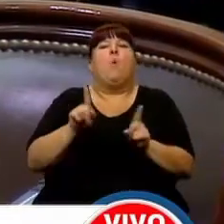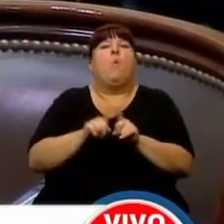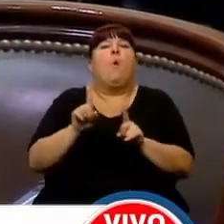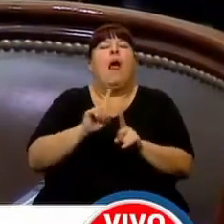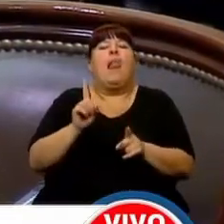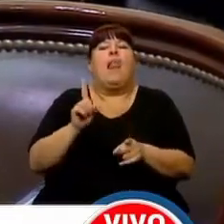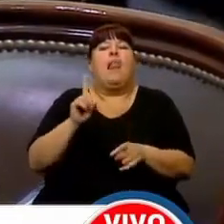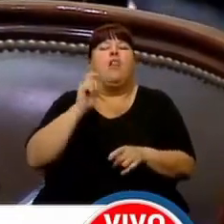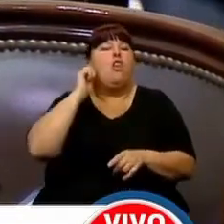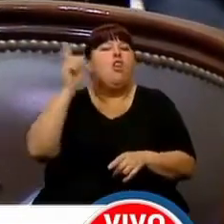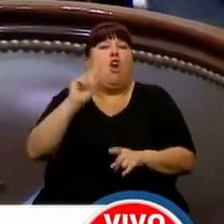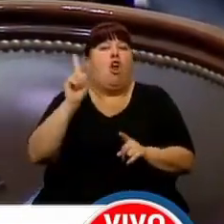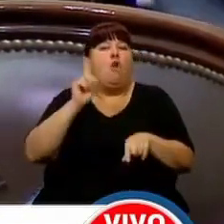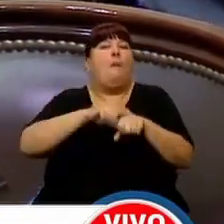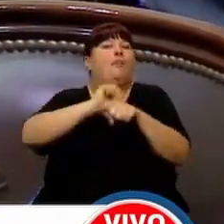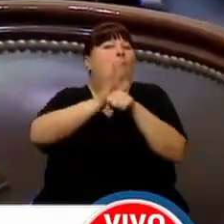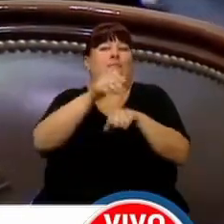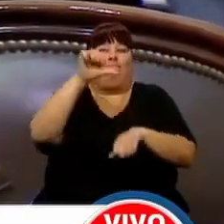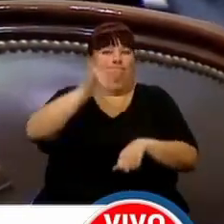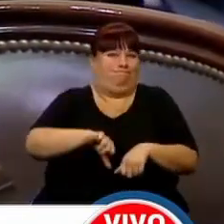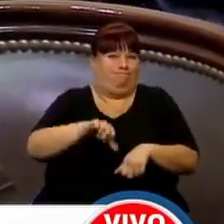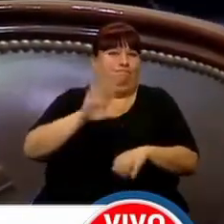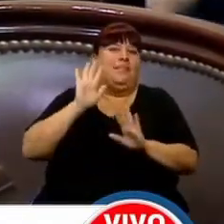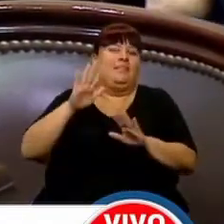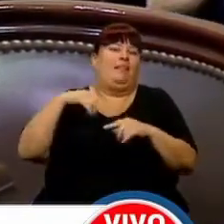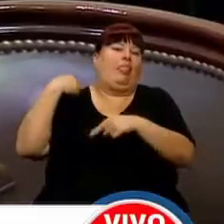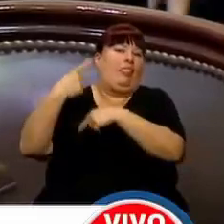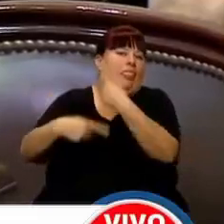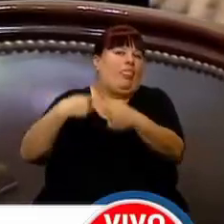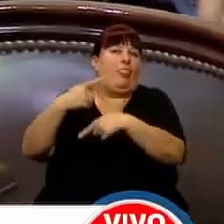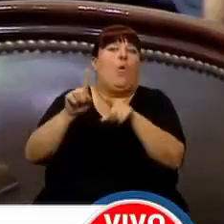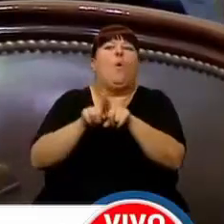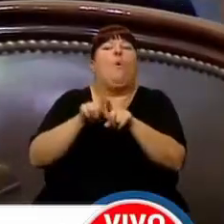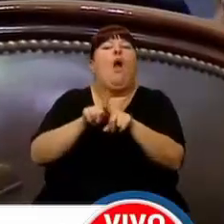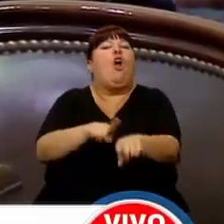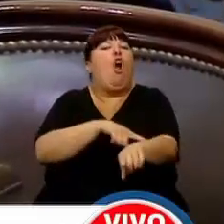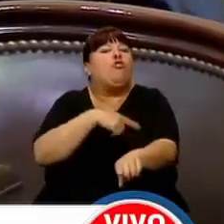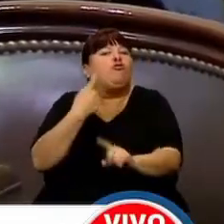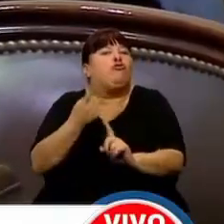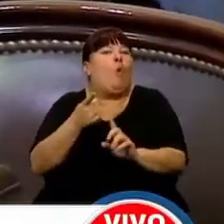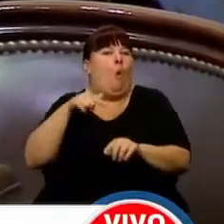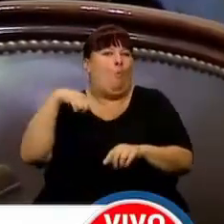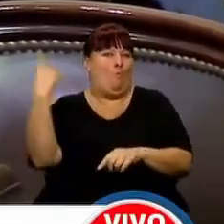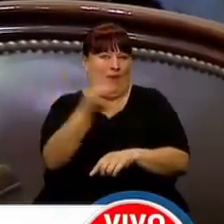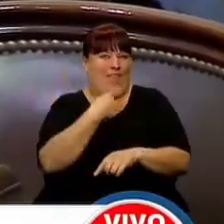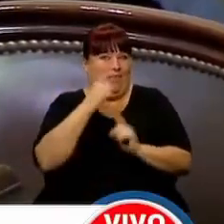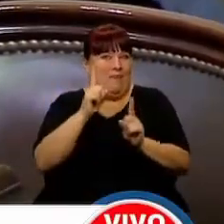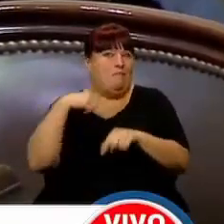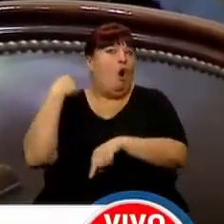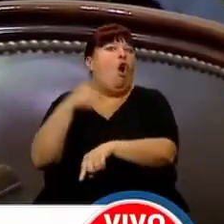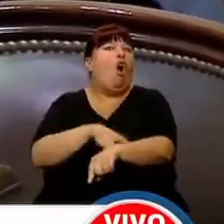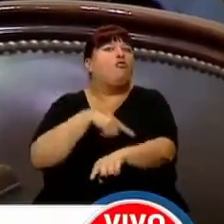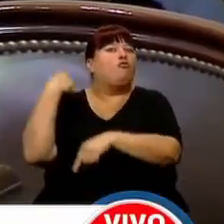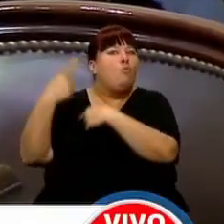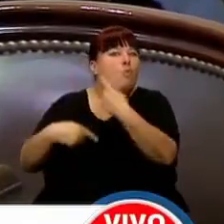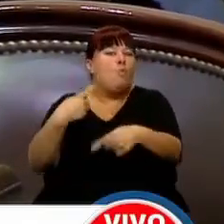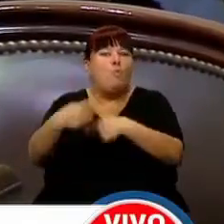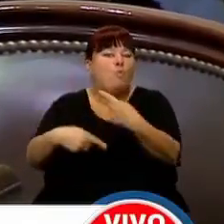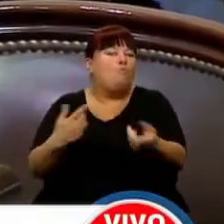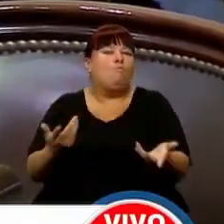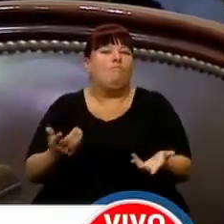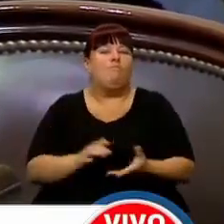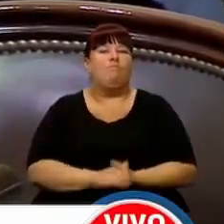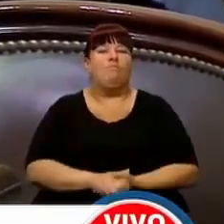no tenido en pandemia, que la venimos arrastrando como una costumbre que acá se mencionó y